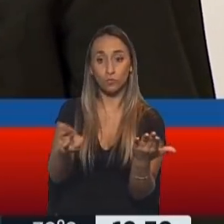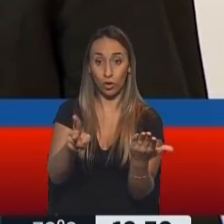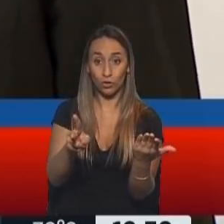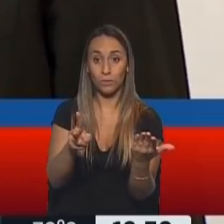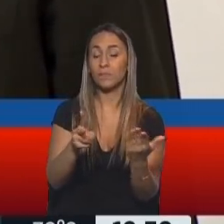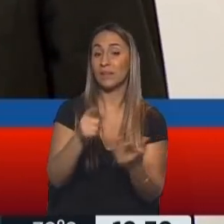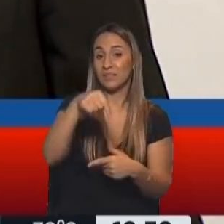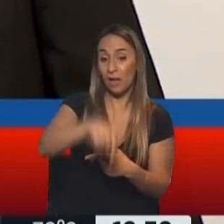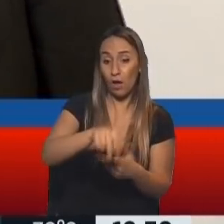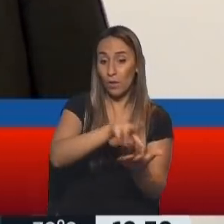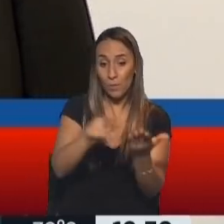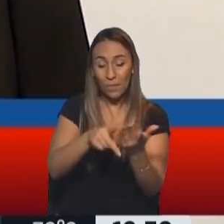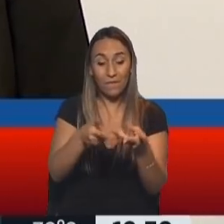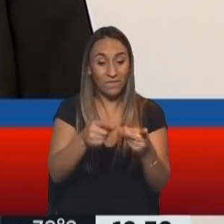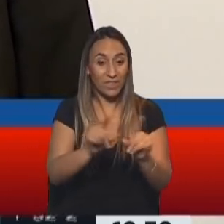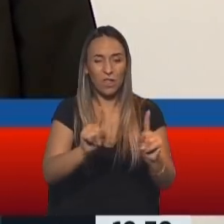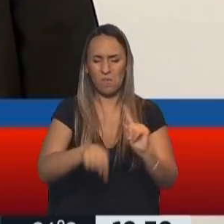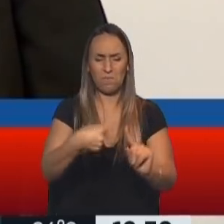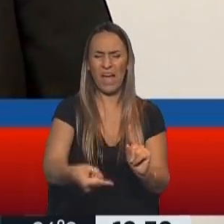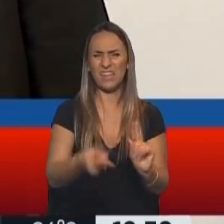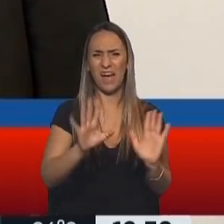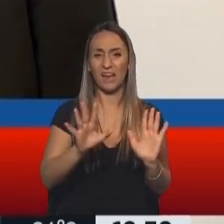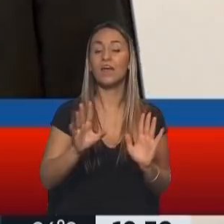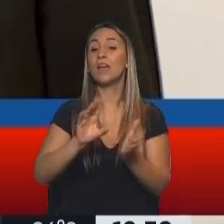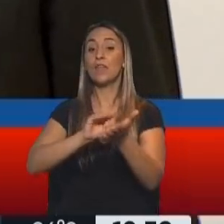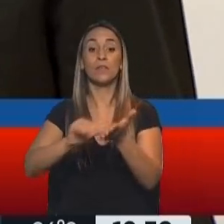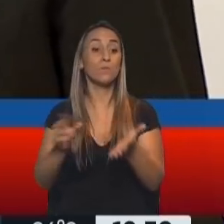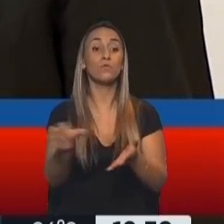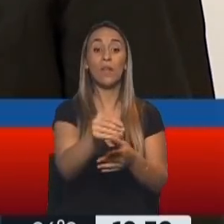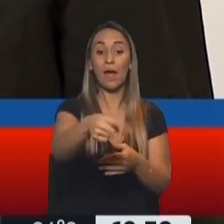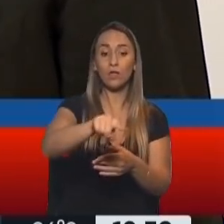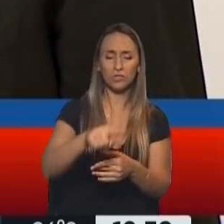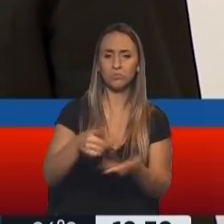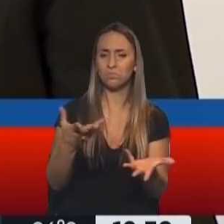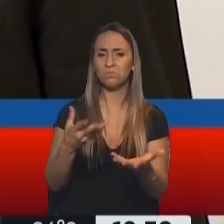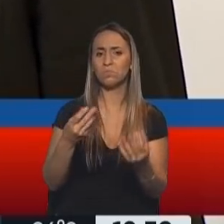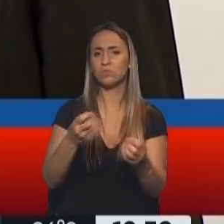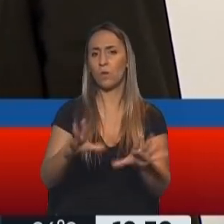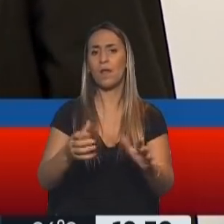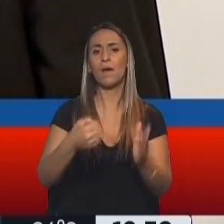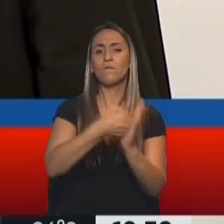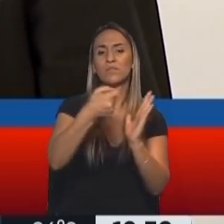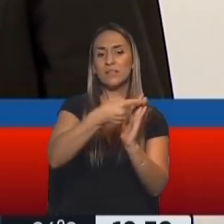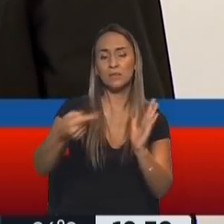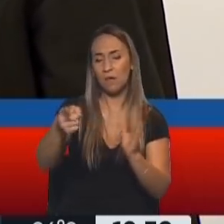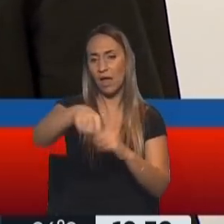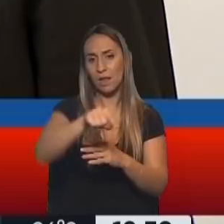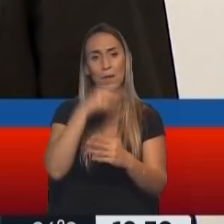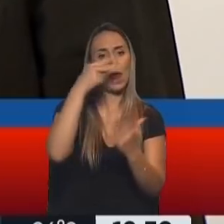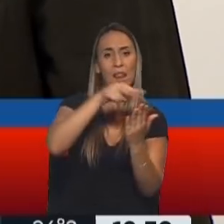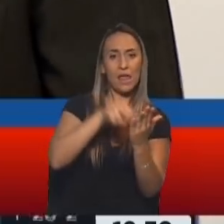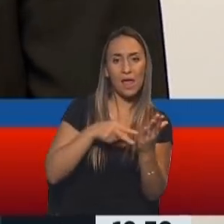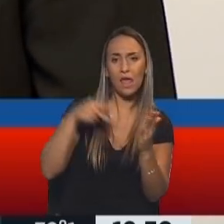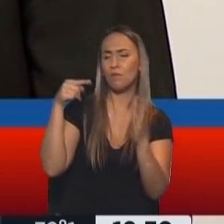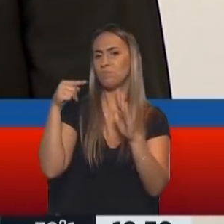de mañana y todos los diputados y diputadas van a tener todo el fin de semana para poder leer, profundizar,